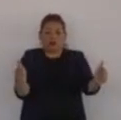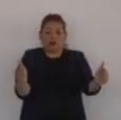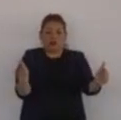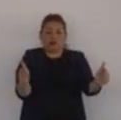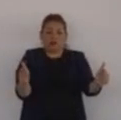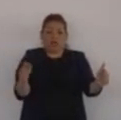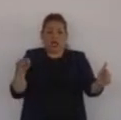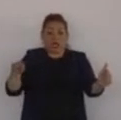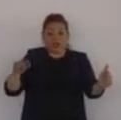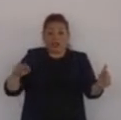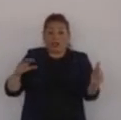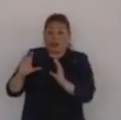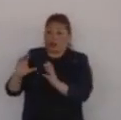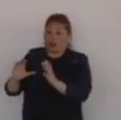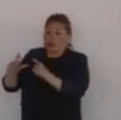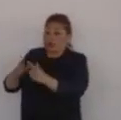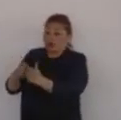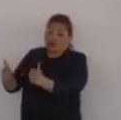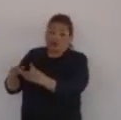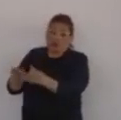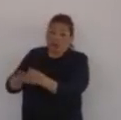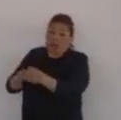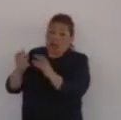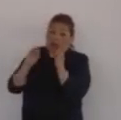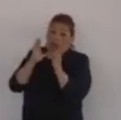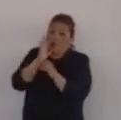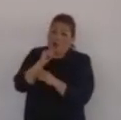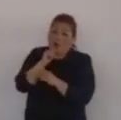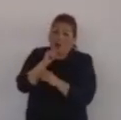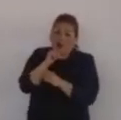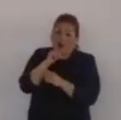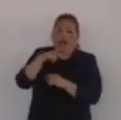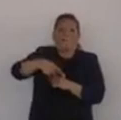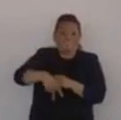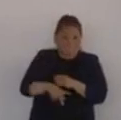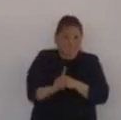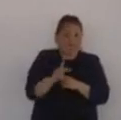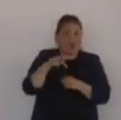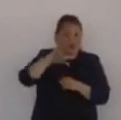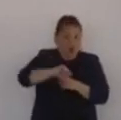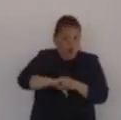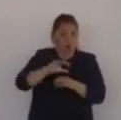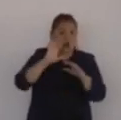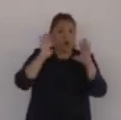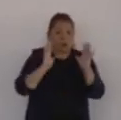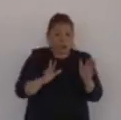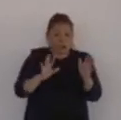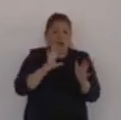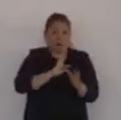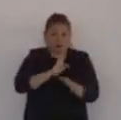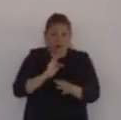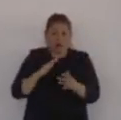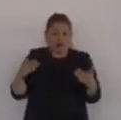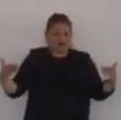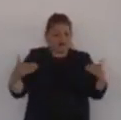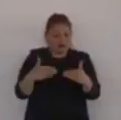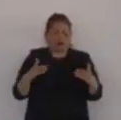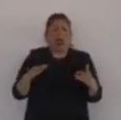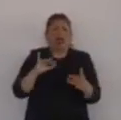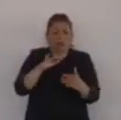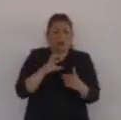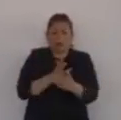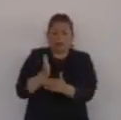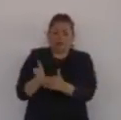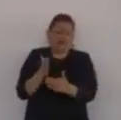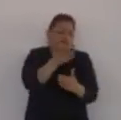era seguridad nacional que no se podía hacer nada ahí. Ahora pues ya está conectada, ya se puede pasar de la primera a la